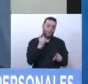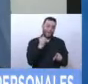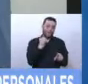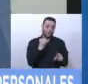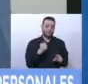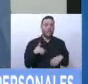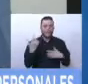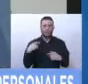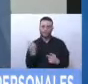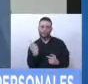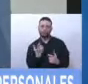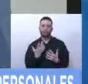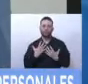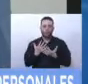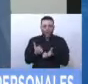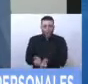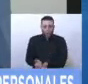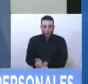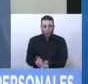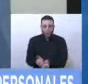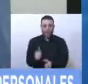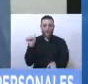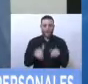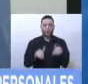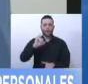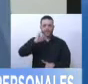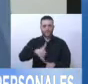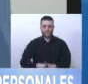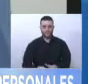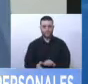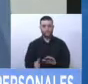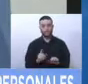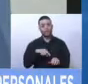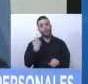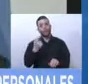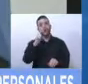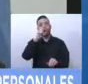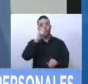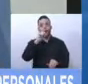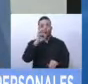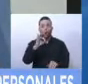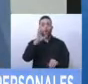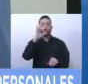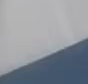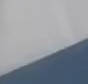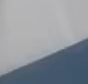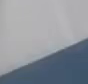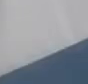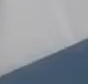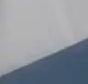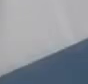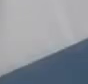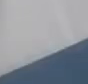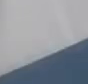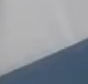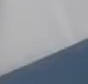también al partido, al PRO, porque ese lugar era, ese espacio estaba ocupado por un senador del PRO. Así que bueno, contento